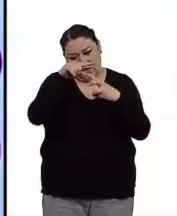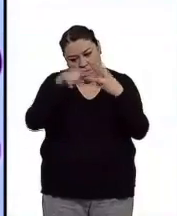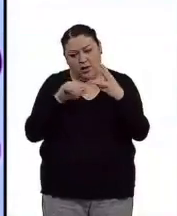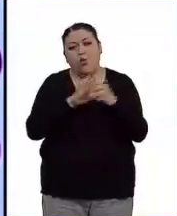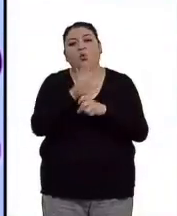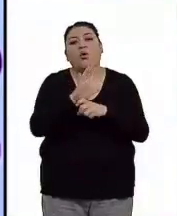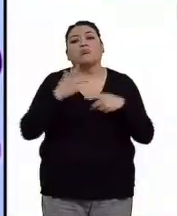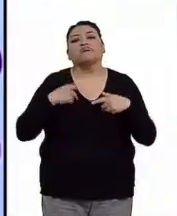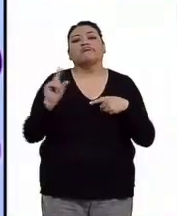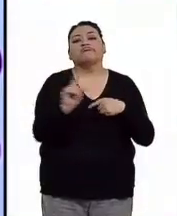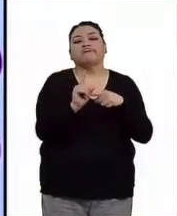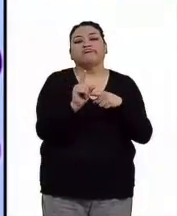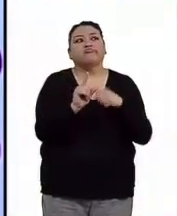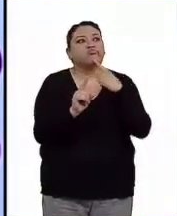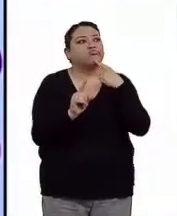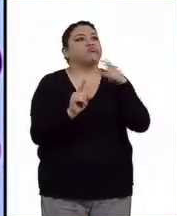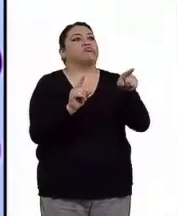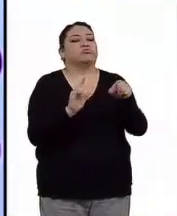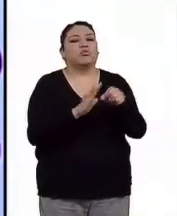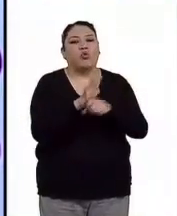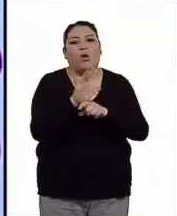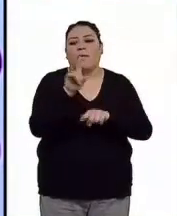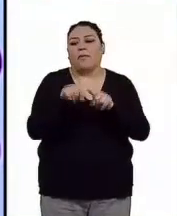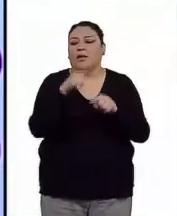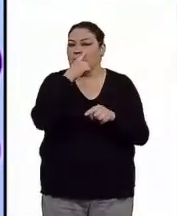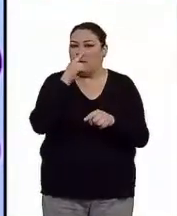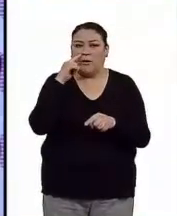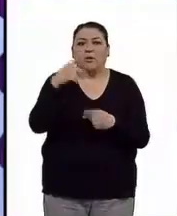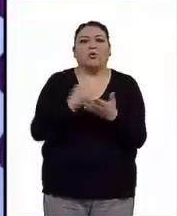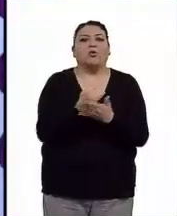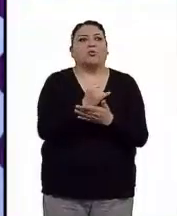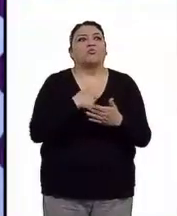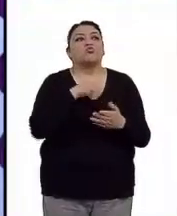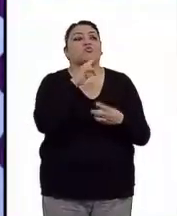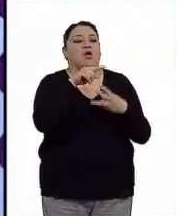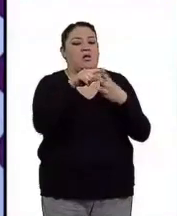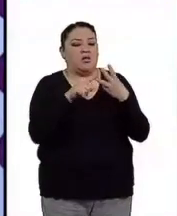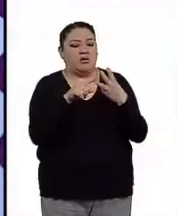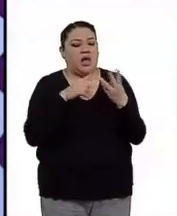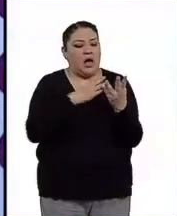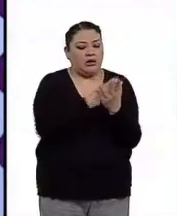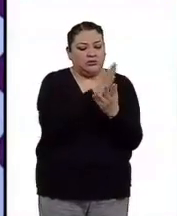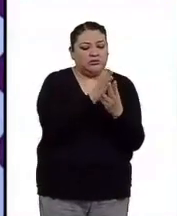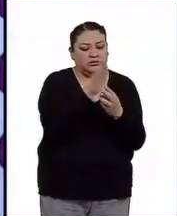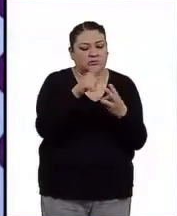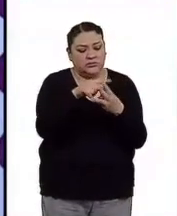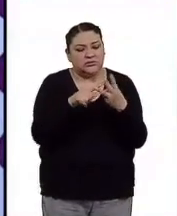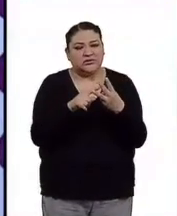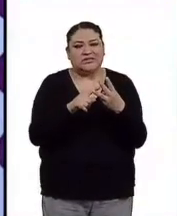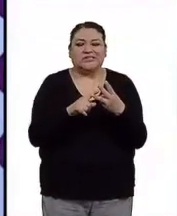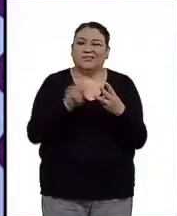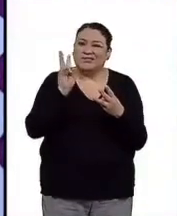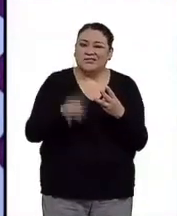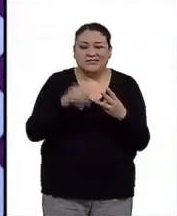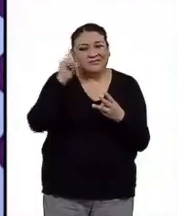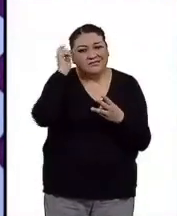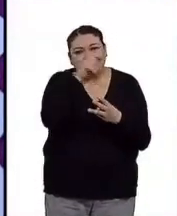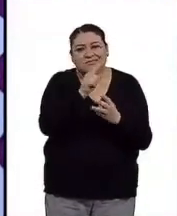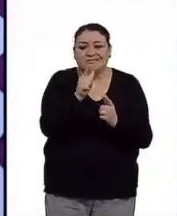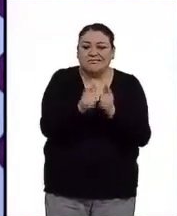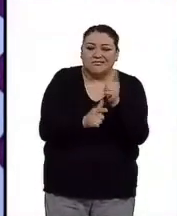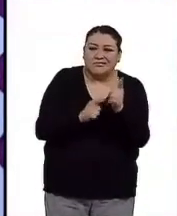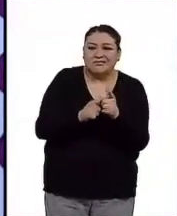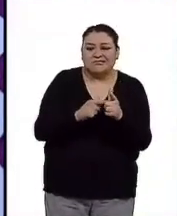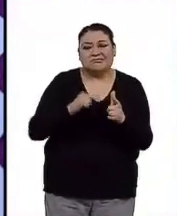que la persona afectada, que la mujer decide intentar, ¿no? Lo que decíamos, nuestras vías no son las ideales, ¿no? No tienen las